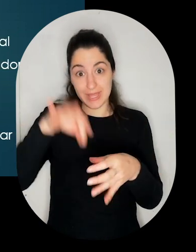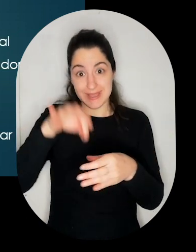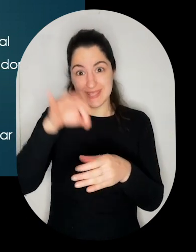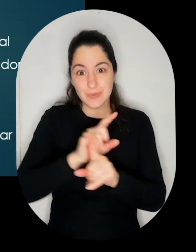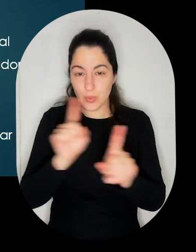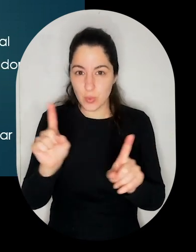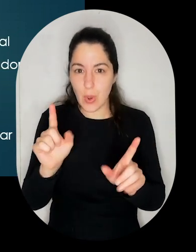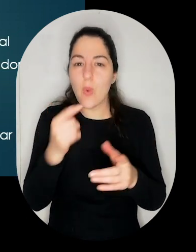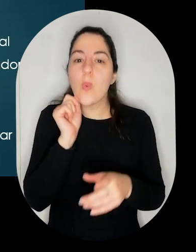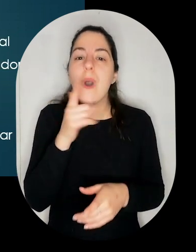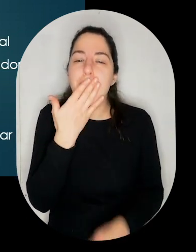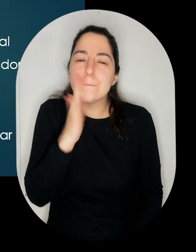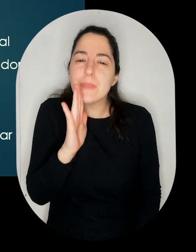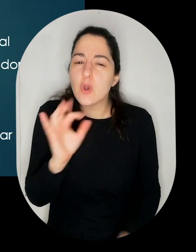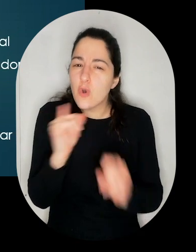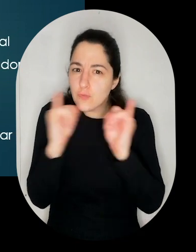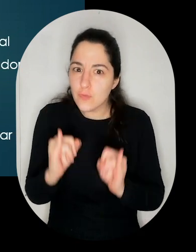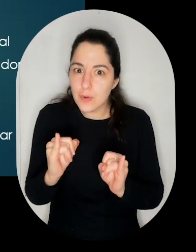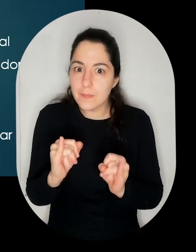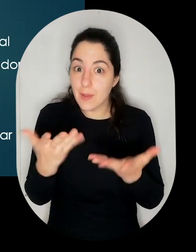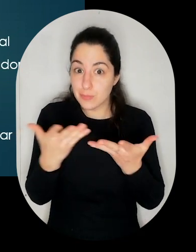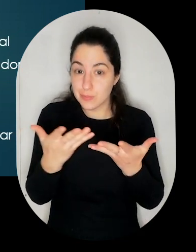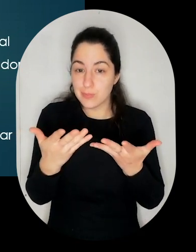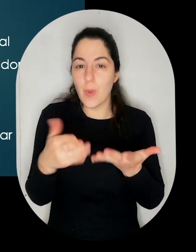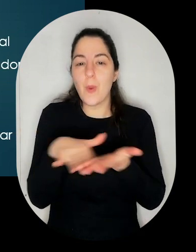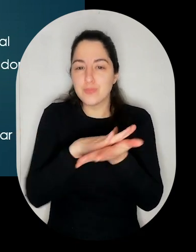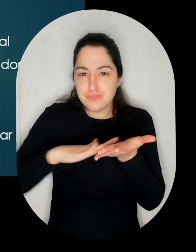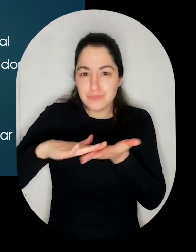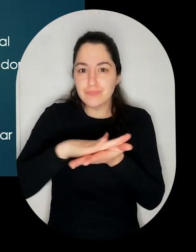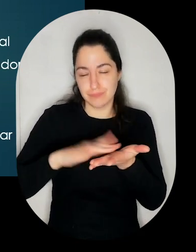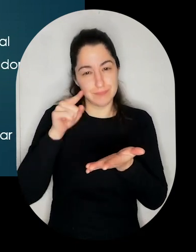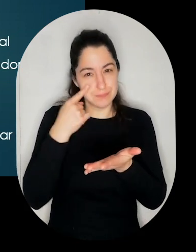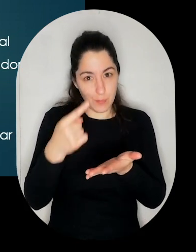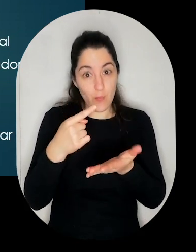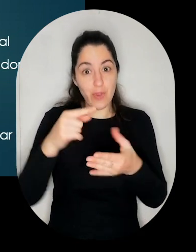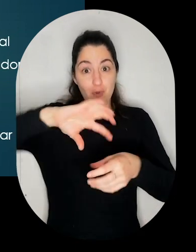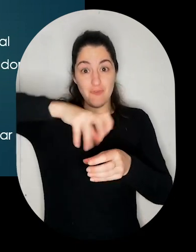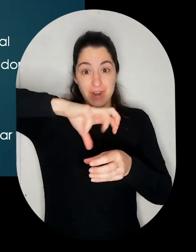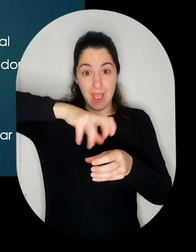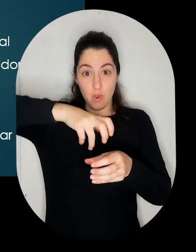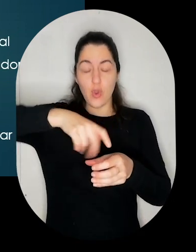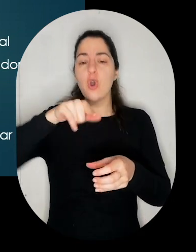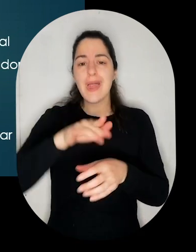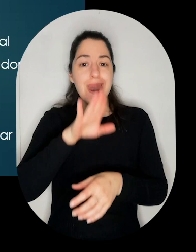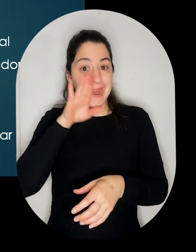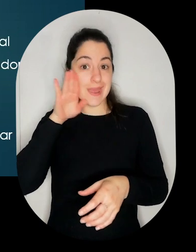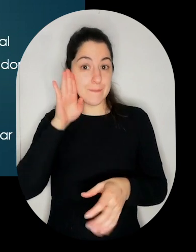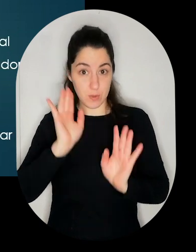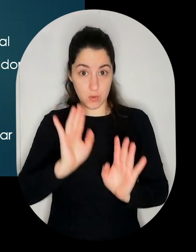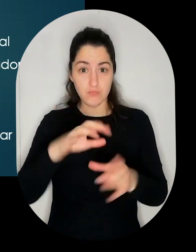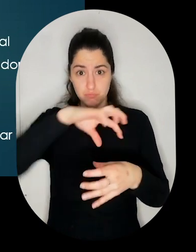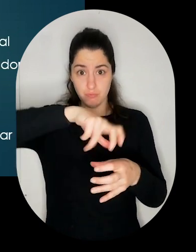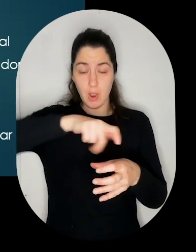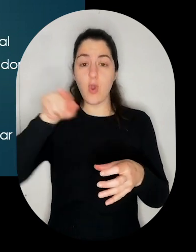sirve el tecito. El mejor método es la tintura madre. En un frasco de vidrio limpio y